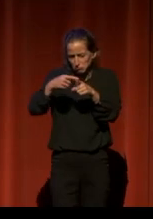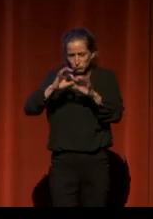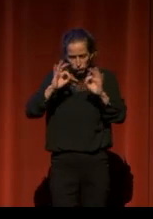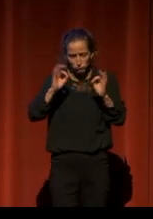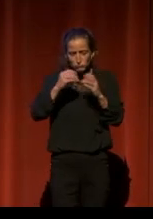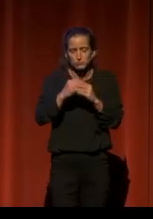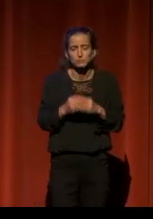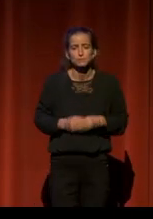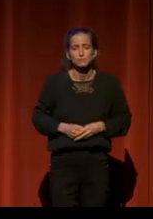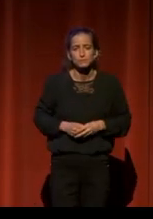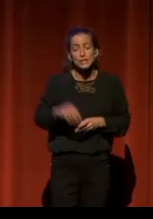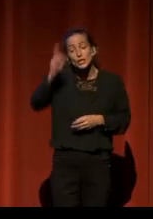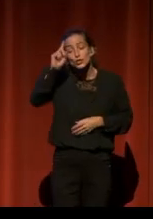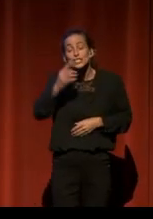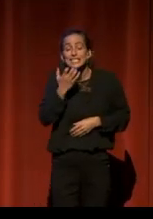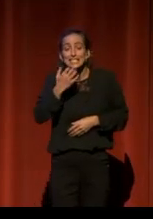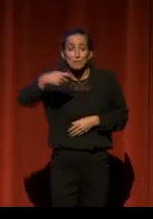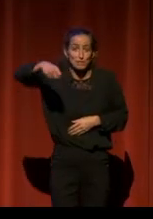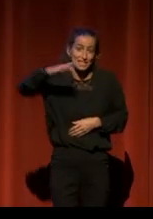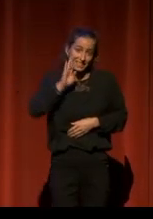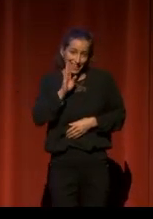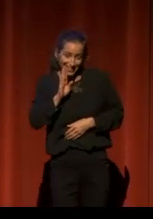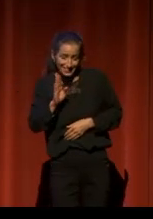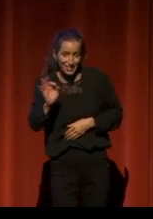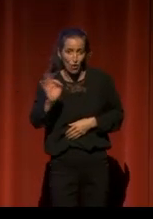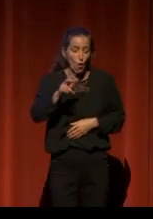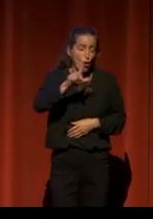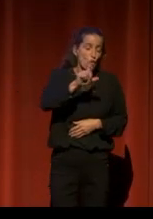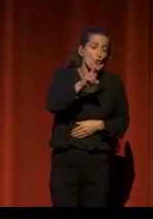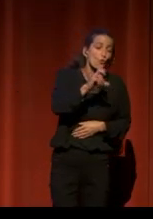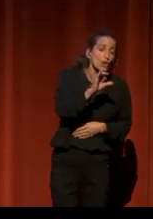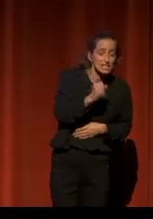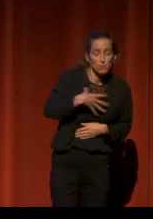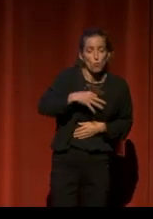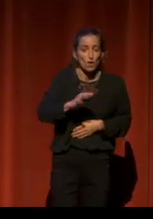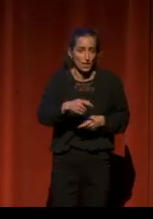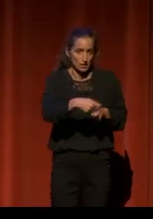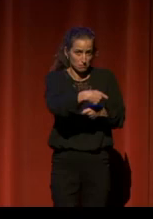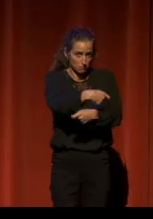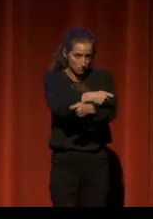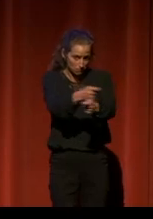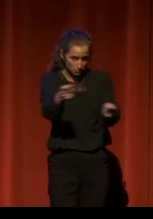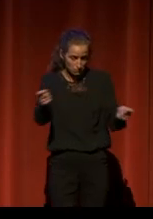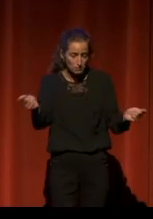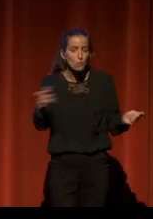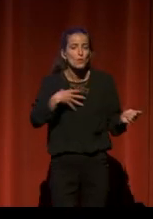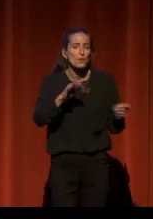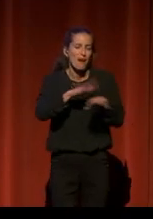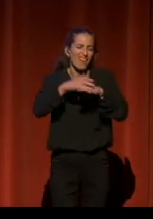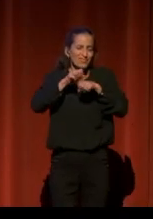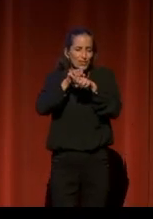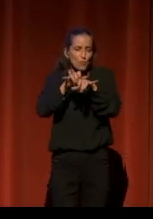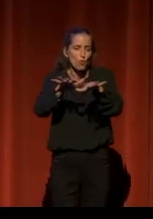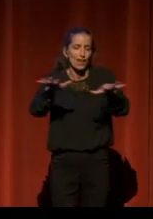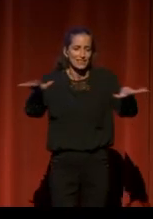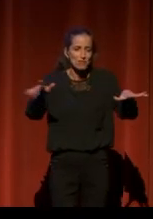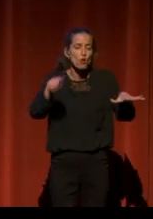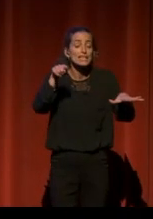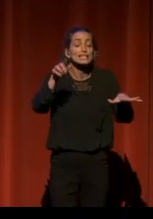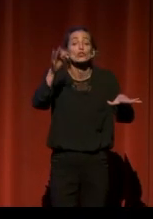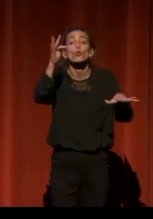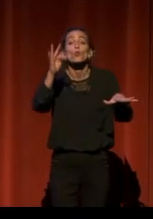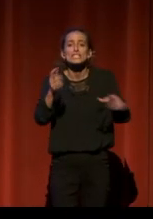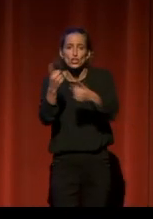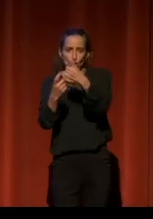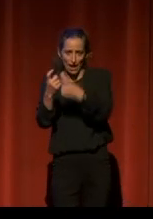Lucas o Yolanda podrán llevar algunas copias de estos folletos que hicimos un poco divulgativos no que tiene un cuestionario pero a